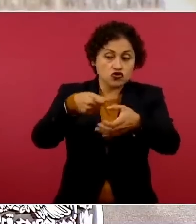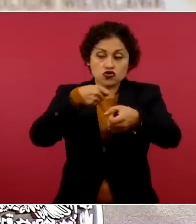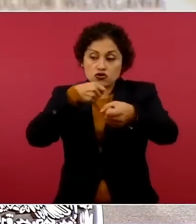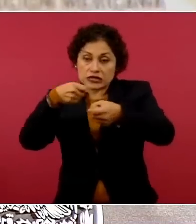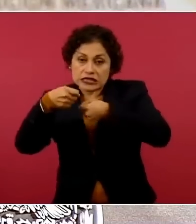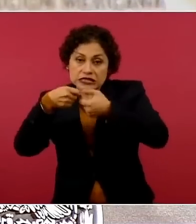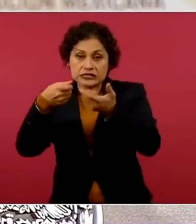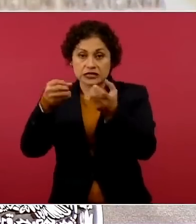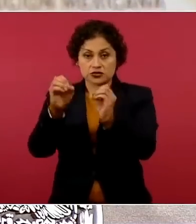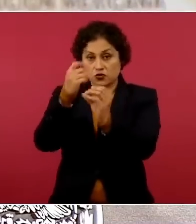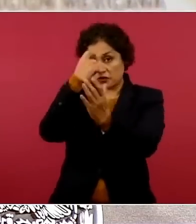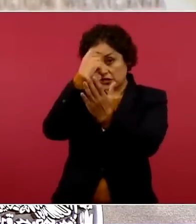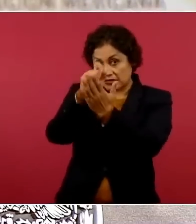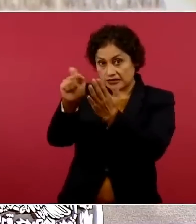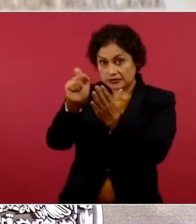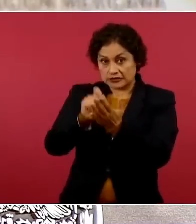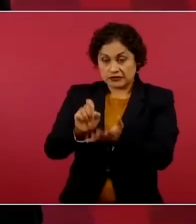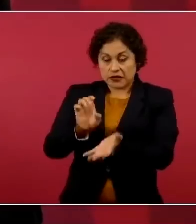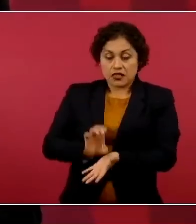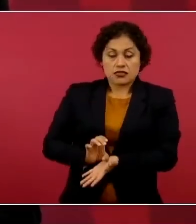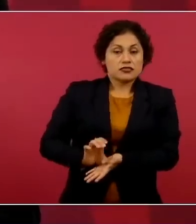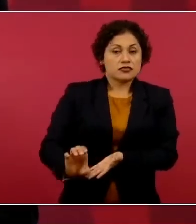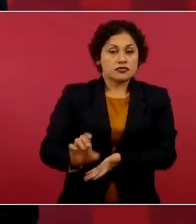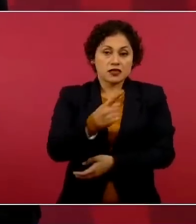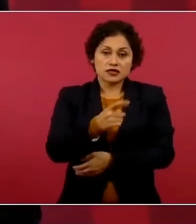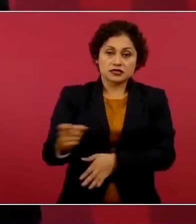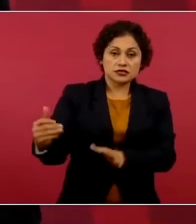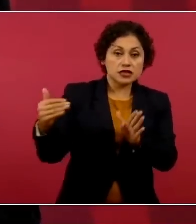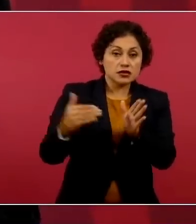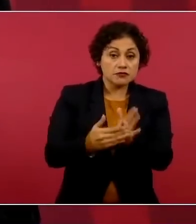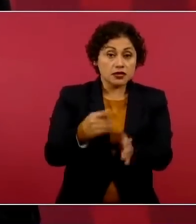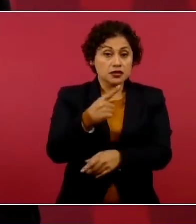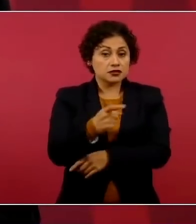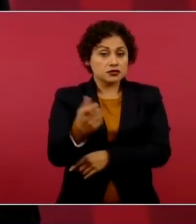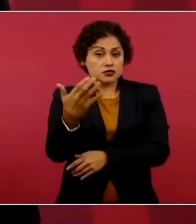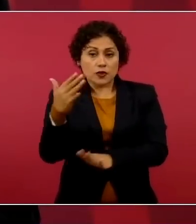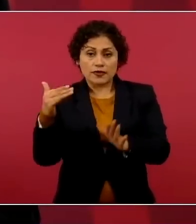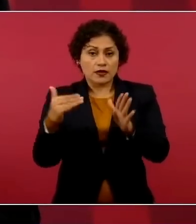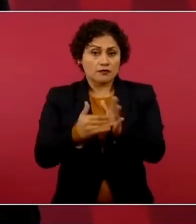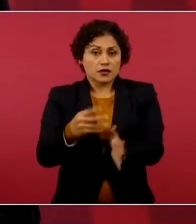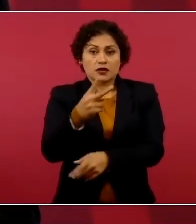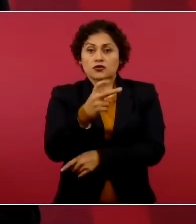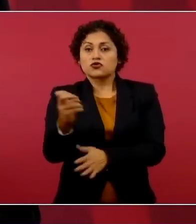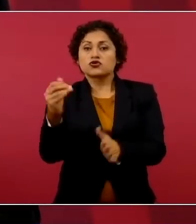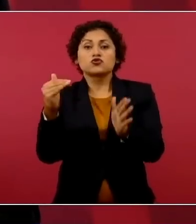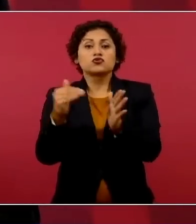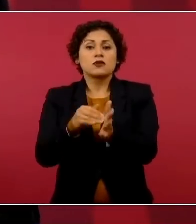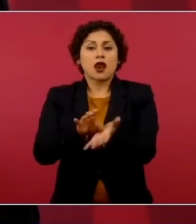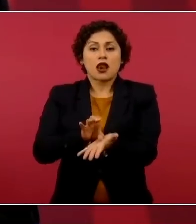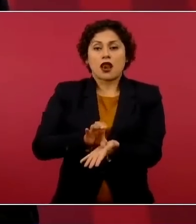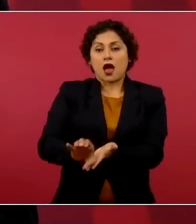100,000 pesos, 150,000, 200,000.